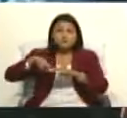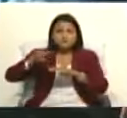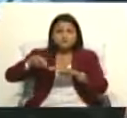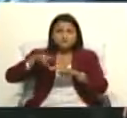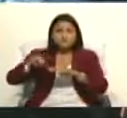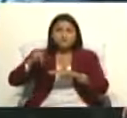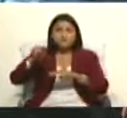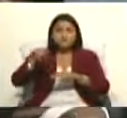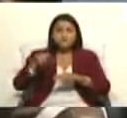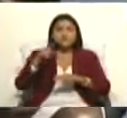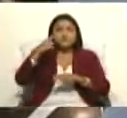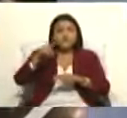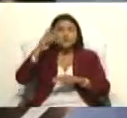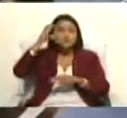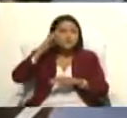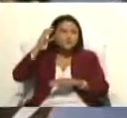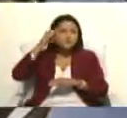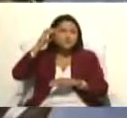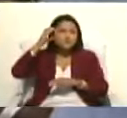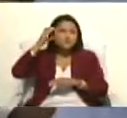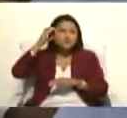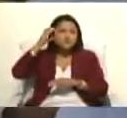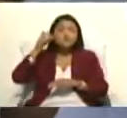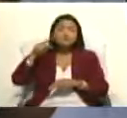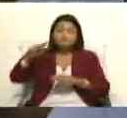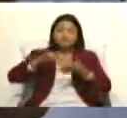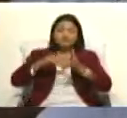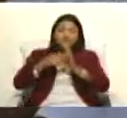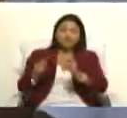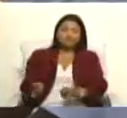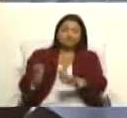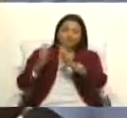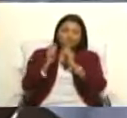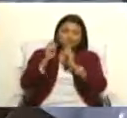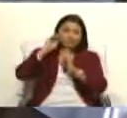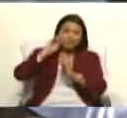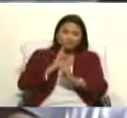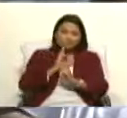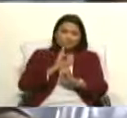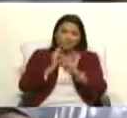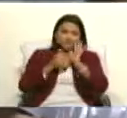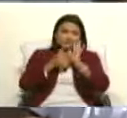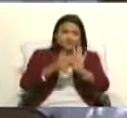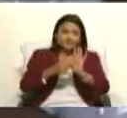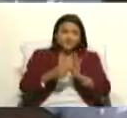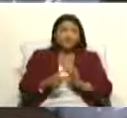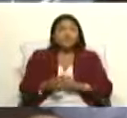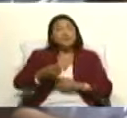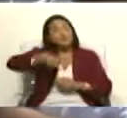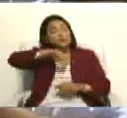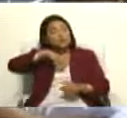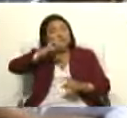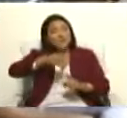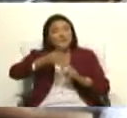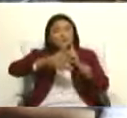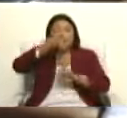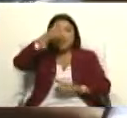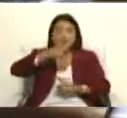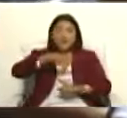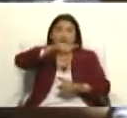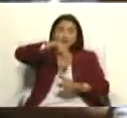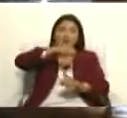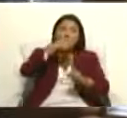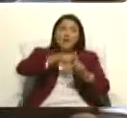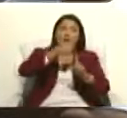ya con conciencia eso es la herencia mire ese es el mayor saldo que nosotros debemos obtener de esta hermosa campaña